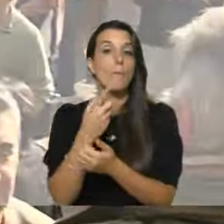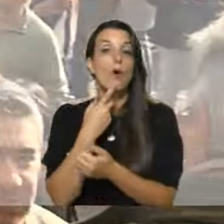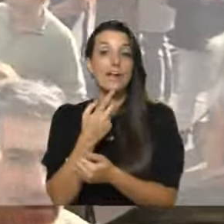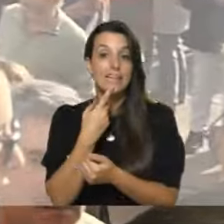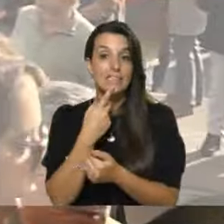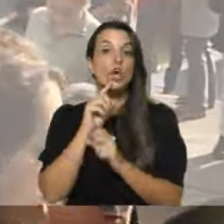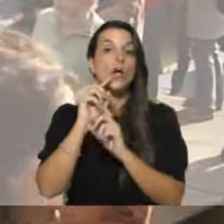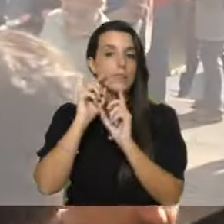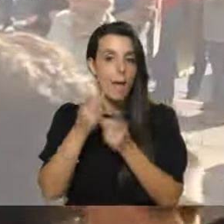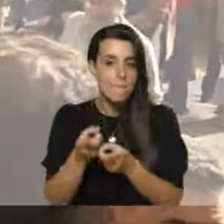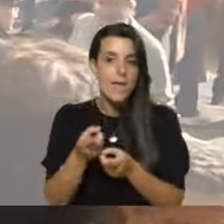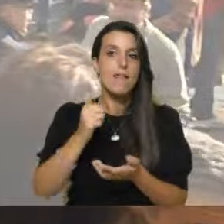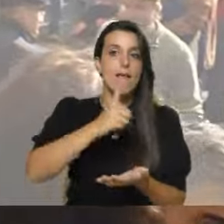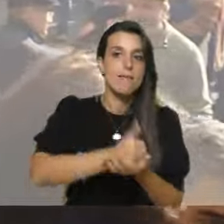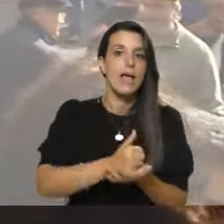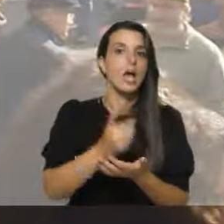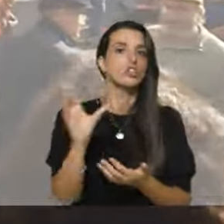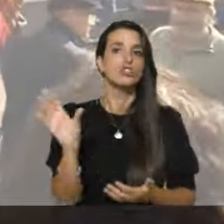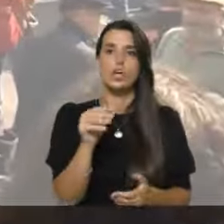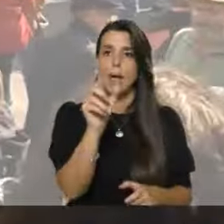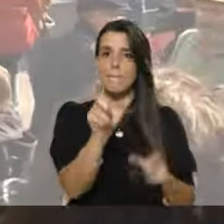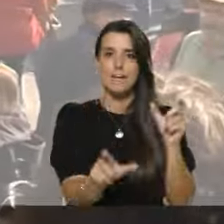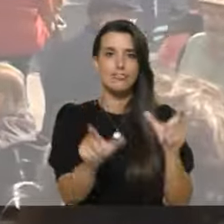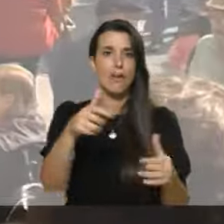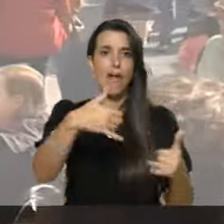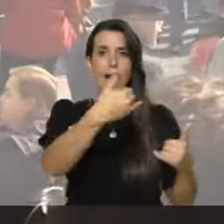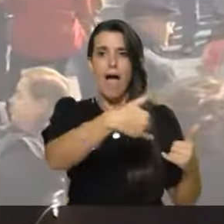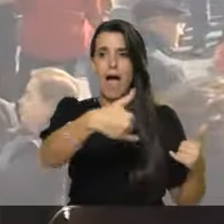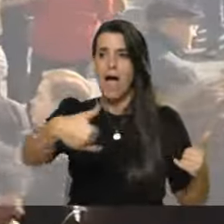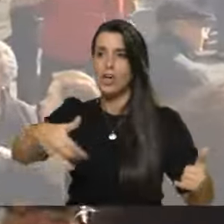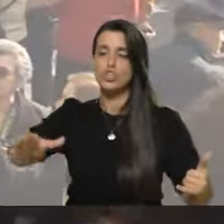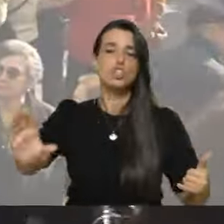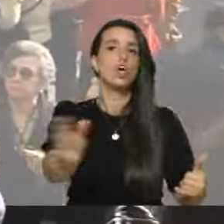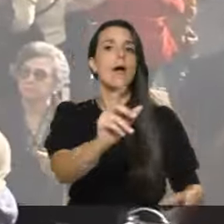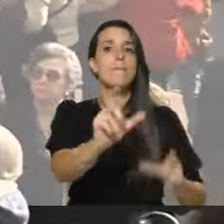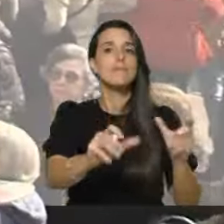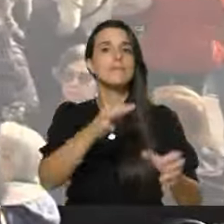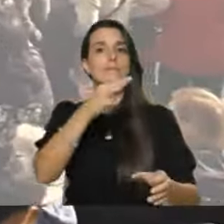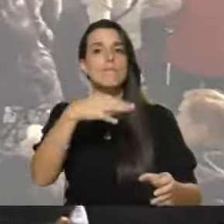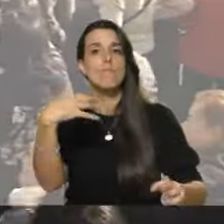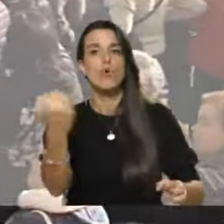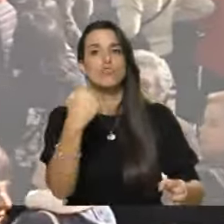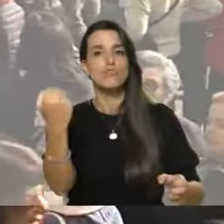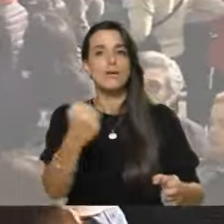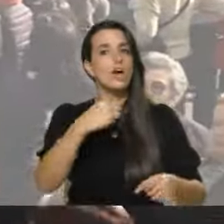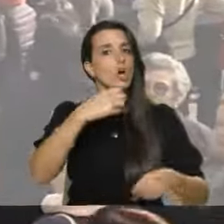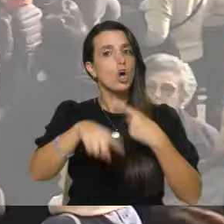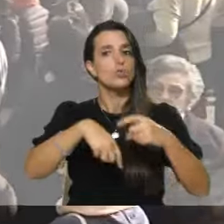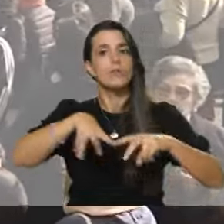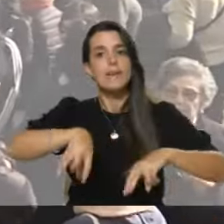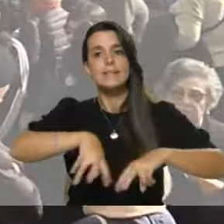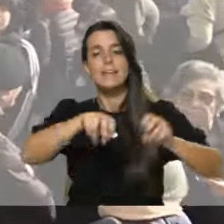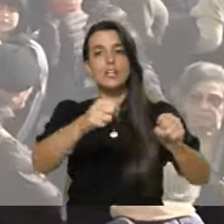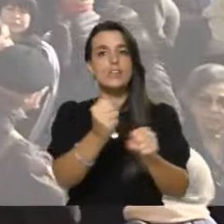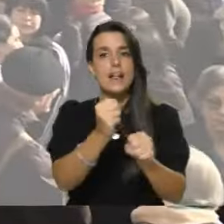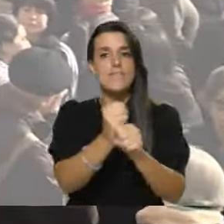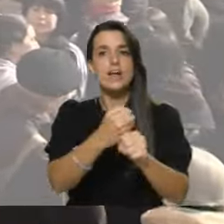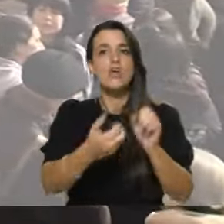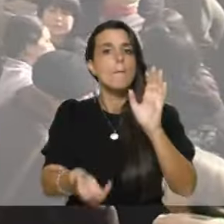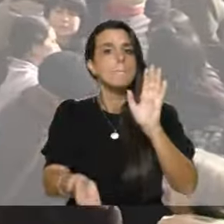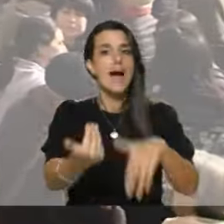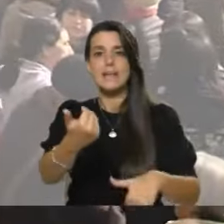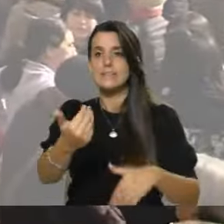y bueno, obviamente todos los presentes de acá, de alguna manera lo que señalan es la importancia de seguir trabajando para que aparezcan más